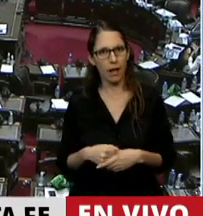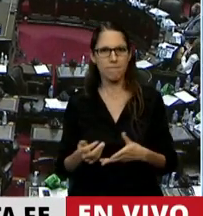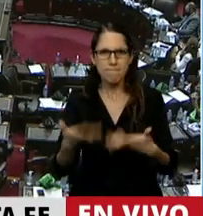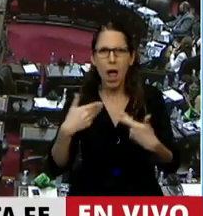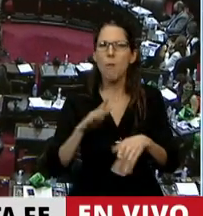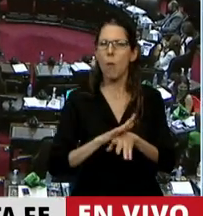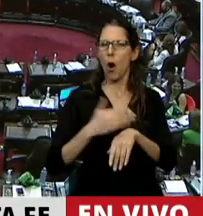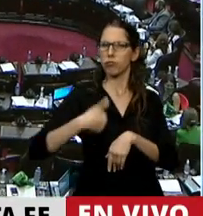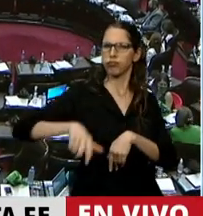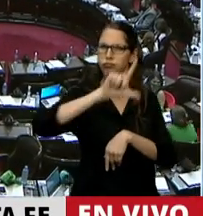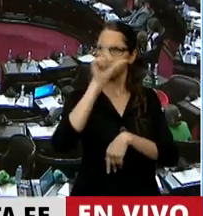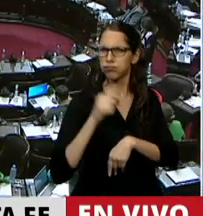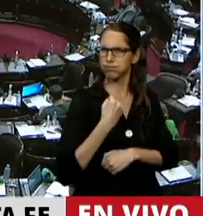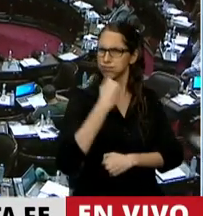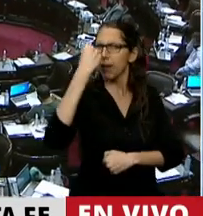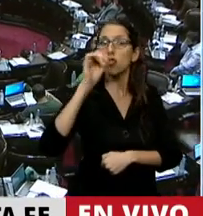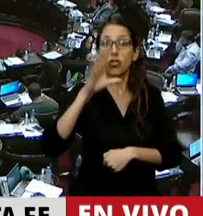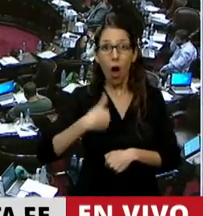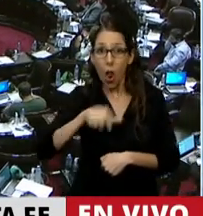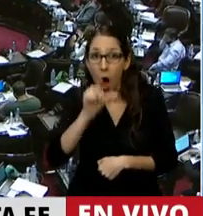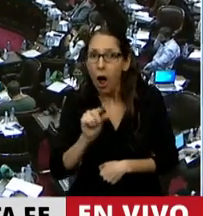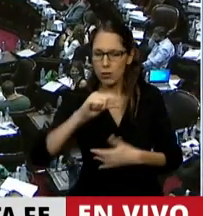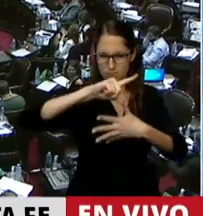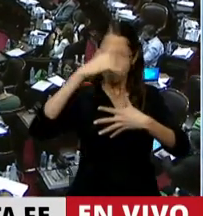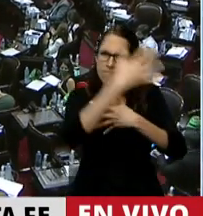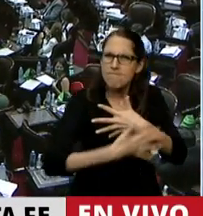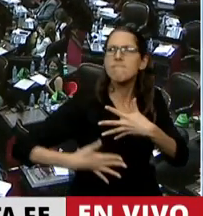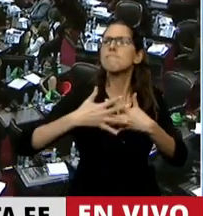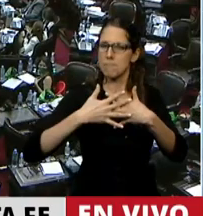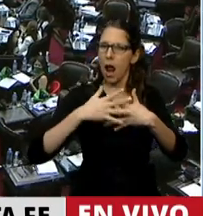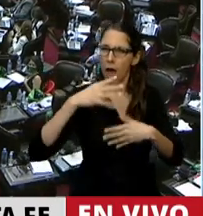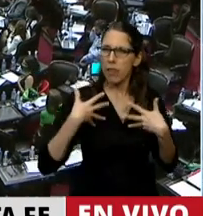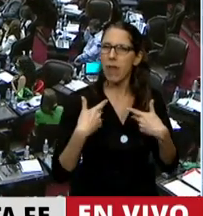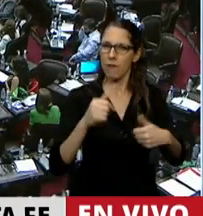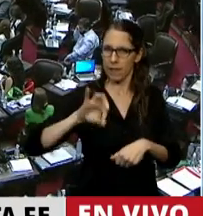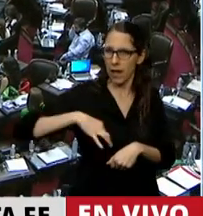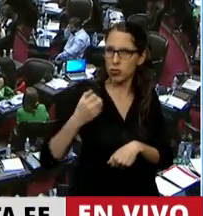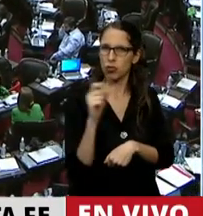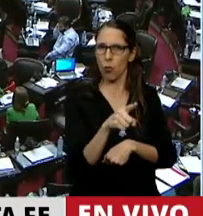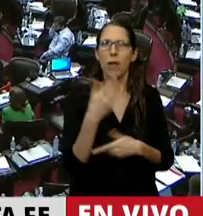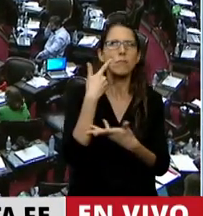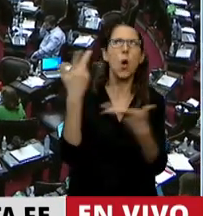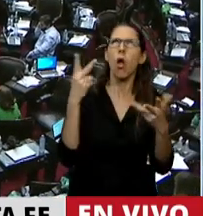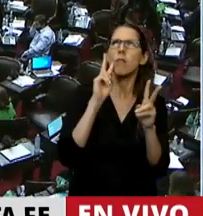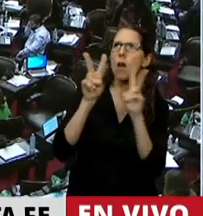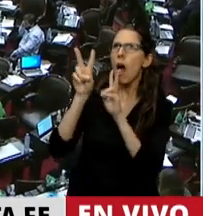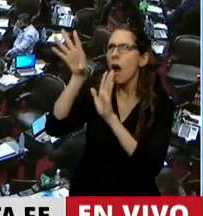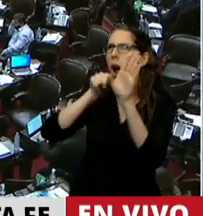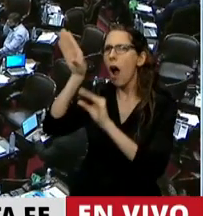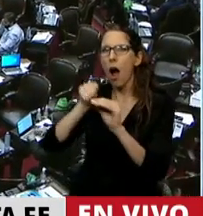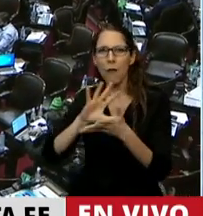esa patria grande latinoamericana que defiende la vida y nos da un ejemplo desde su mixtura cultural y